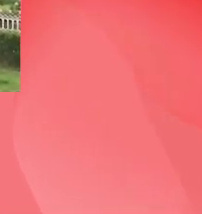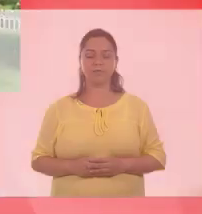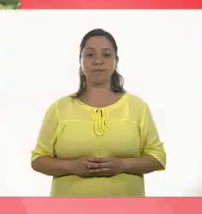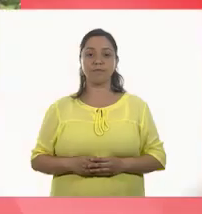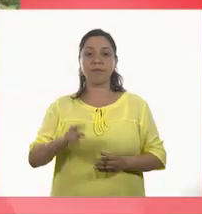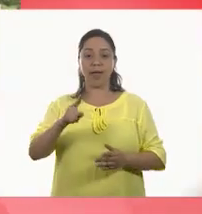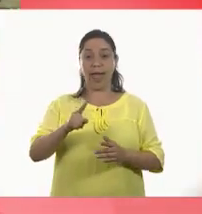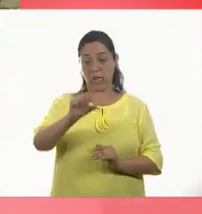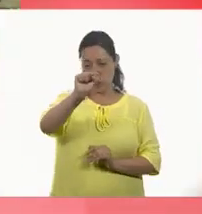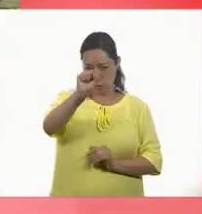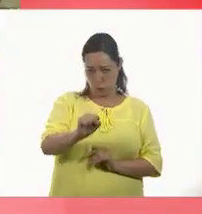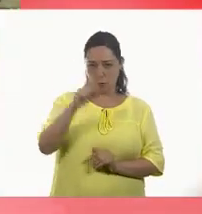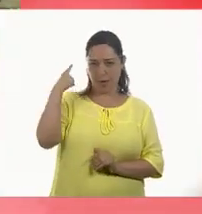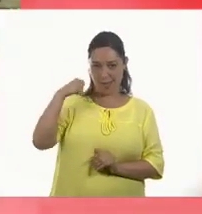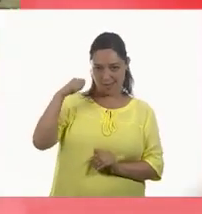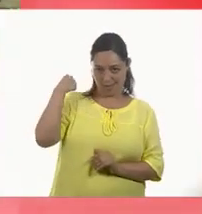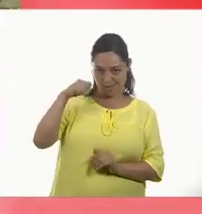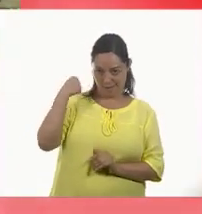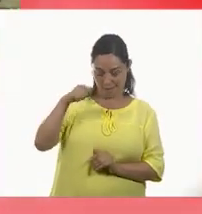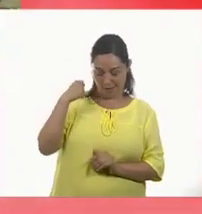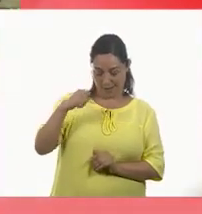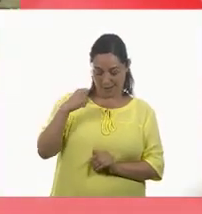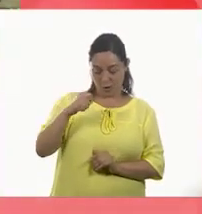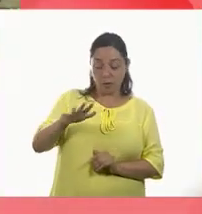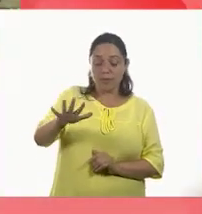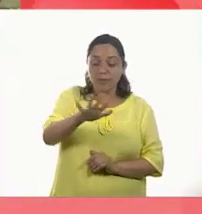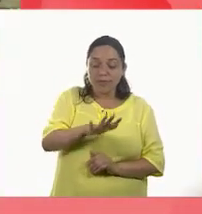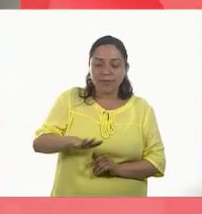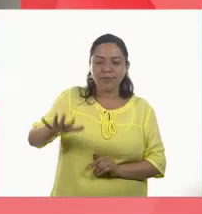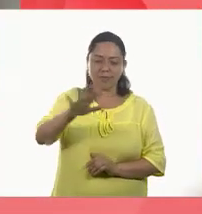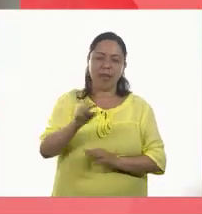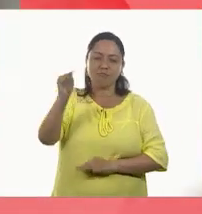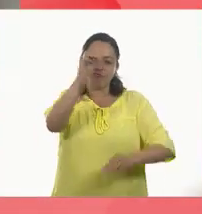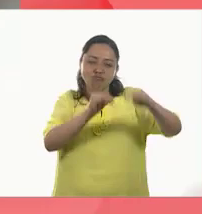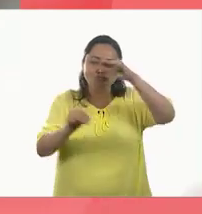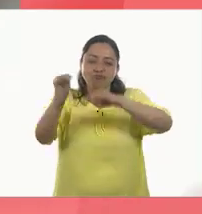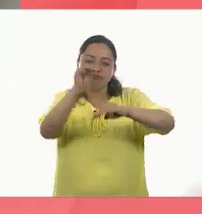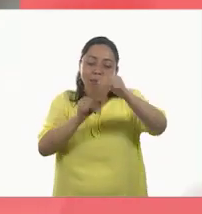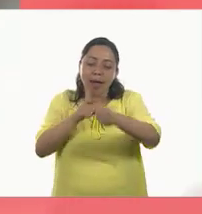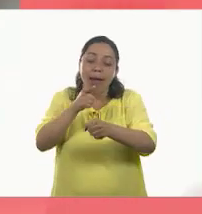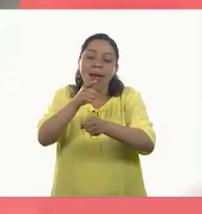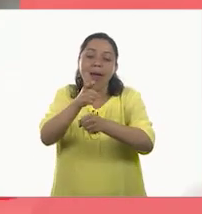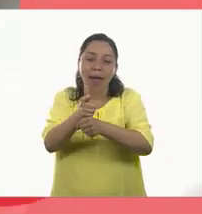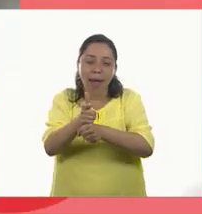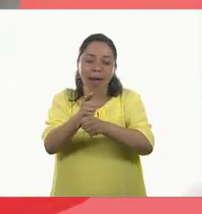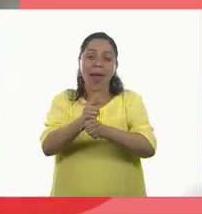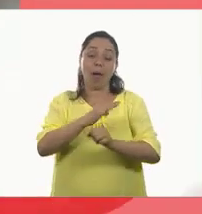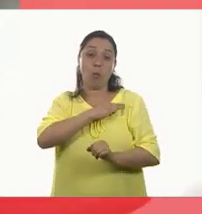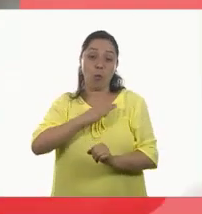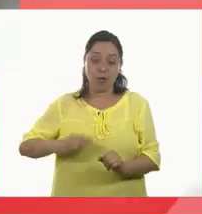Hacia la zona sur de Tabasco, en la subregión de la Sierra, encontramos